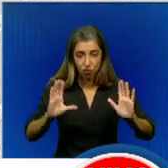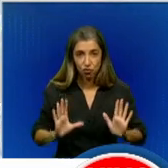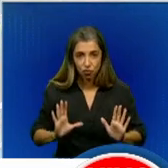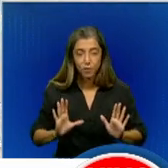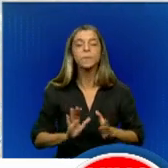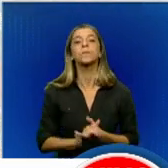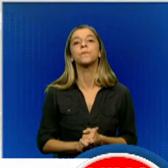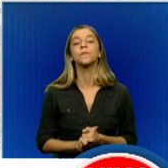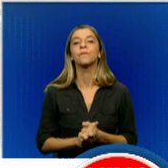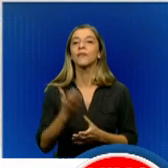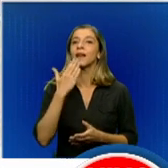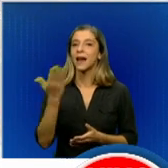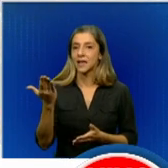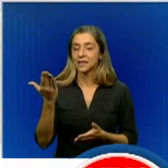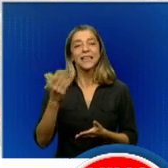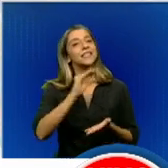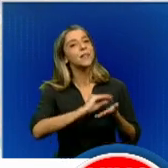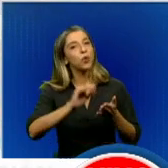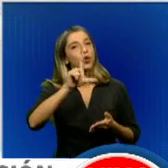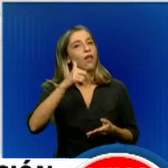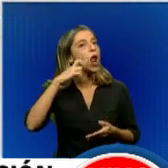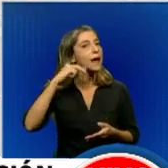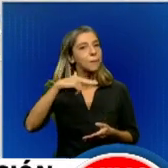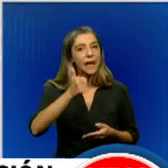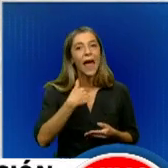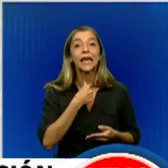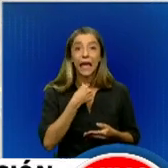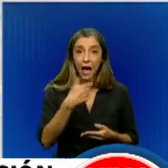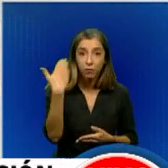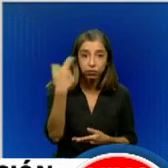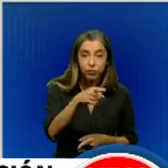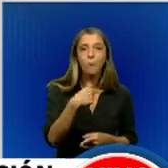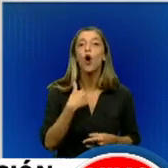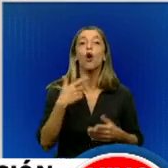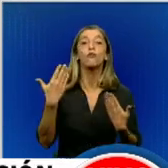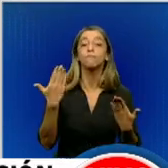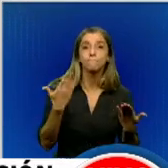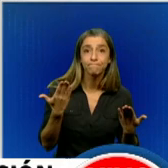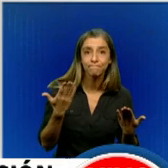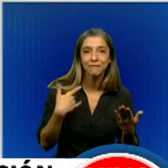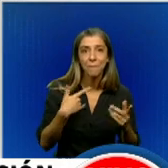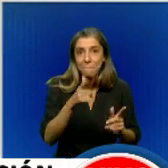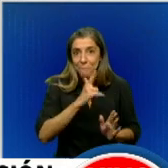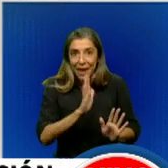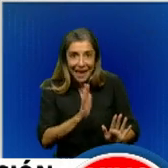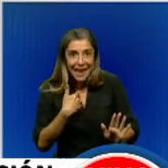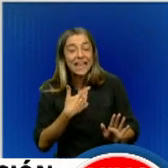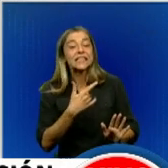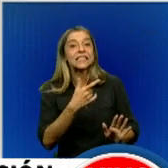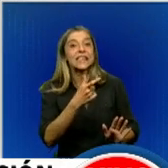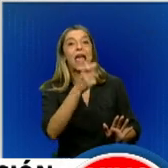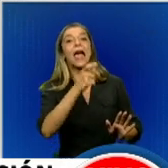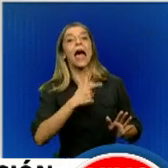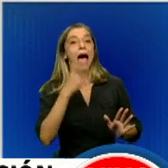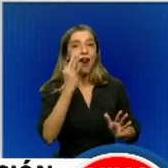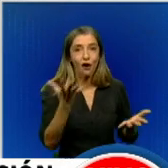gracias diputados laspina quiere hacer alguna observación porque no me pareció de un ha sido un comentario